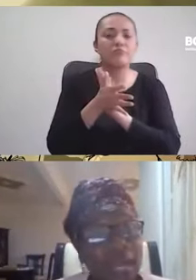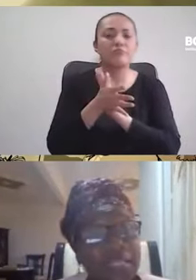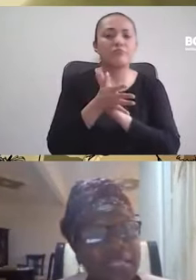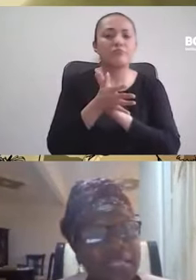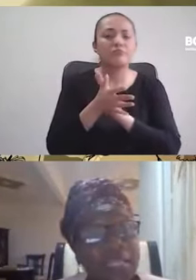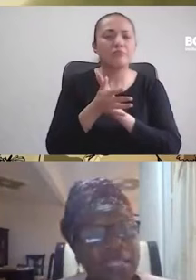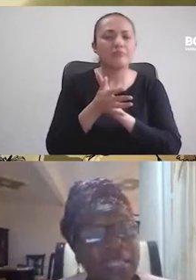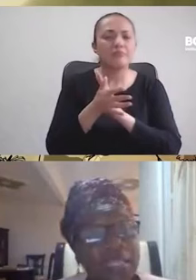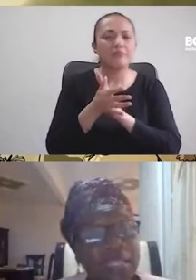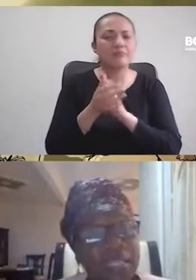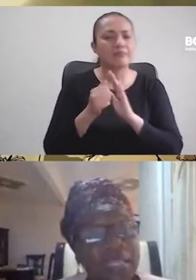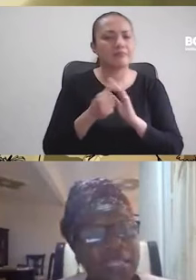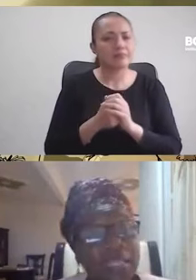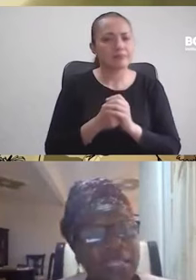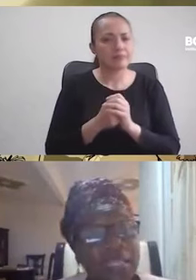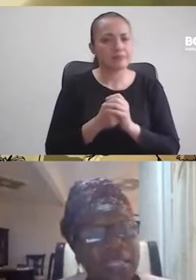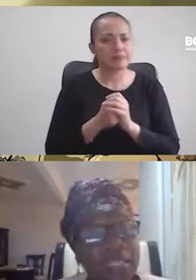cerrada.